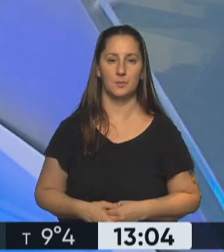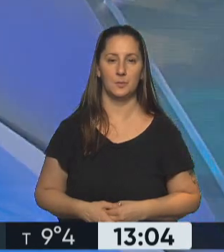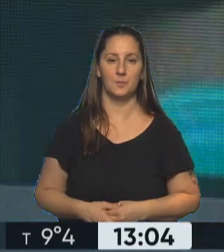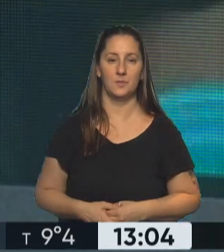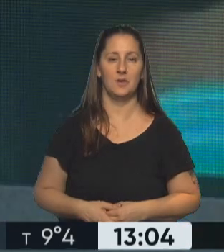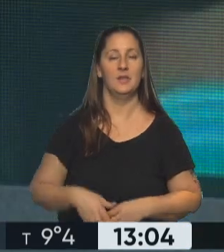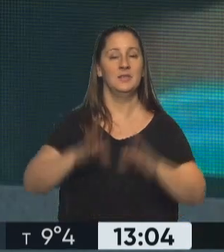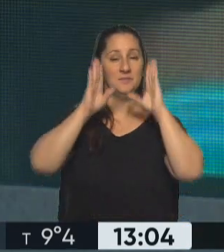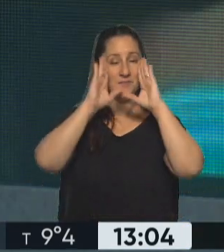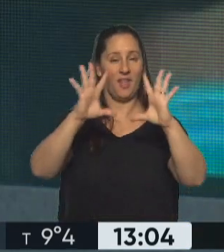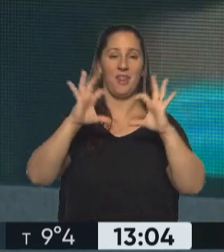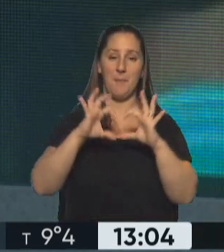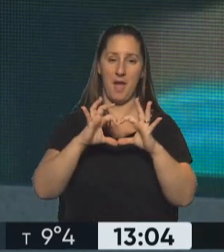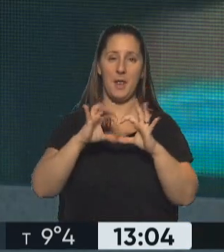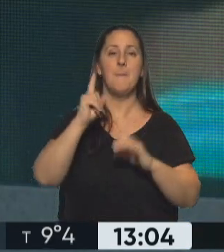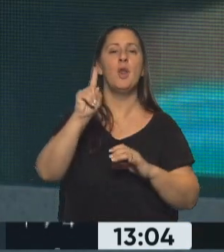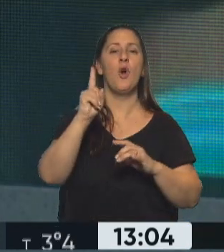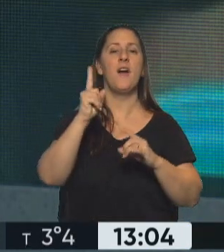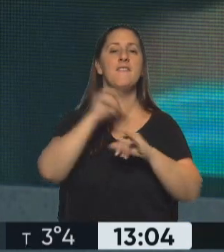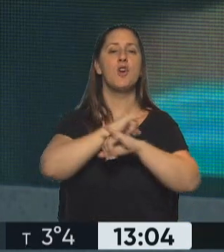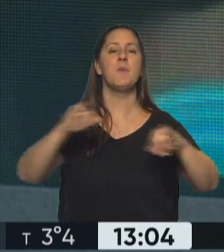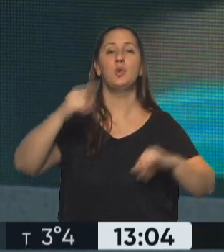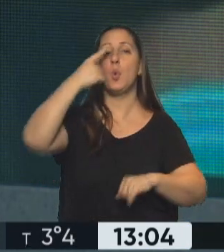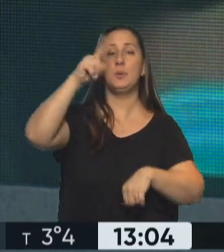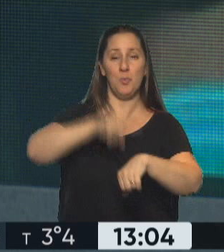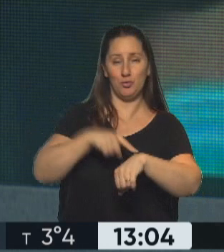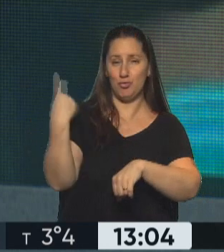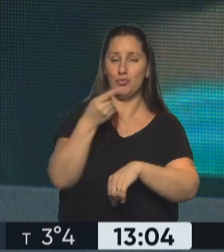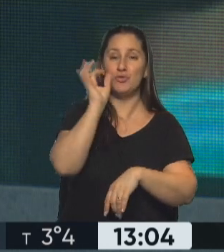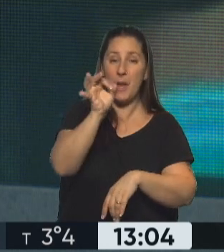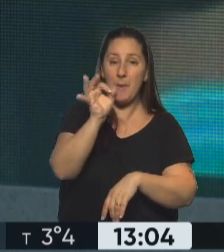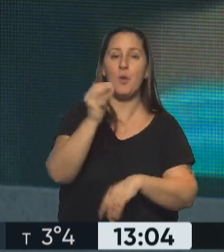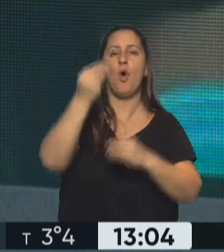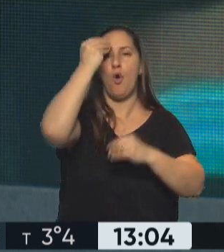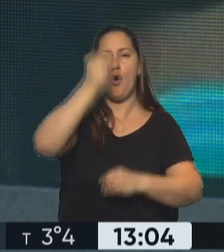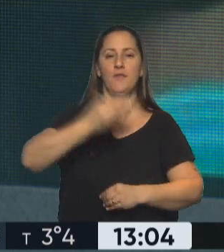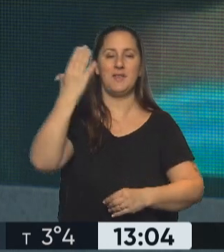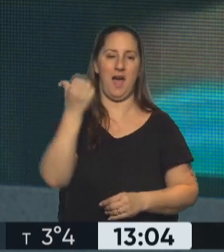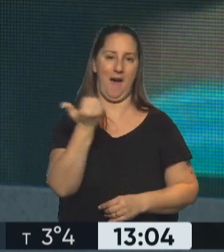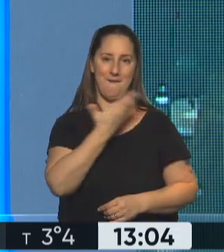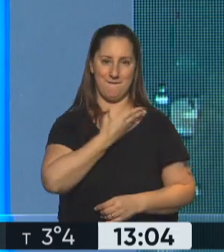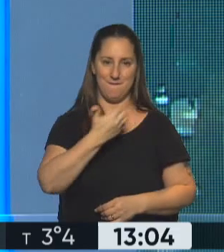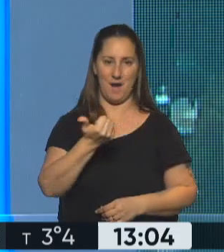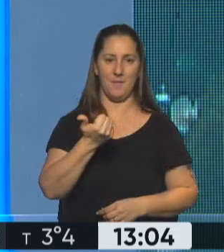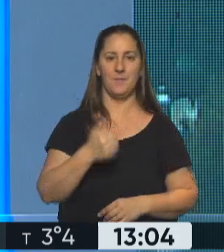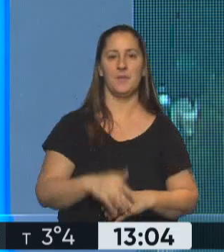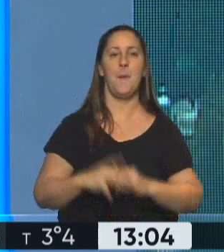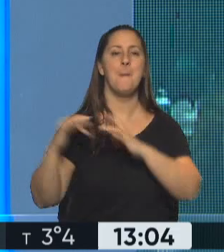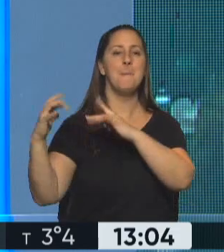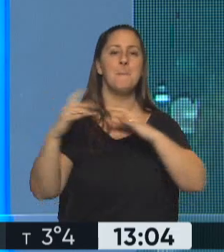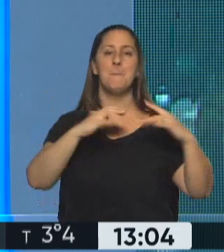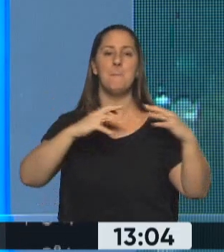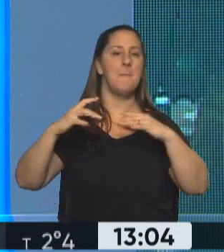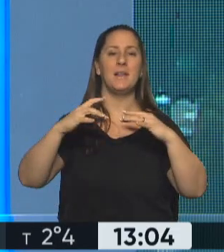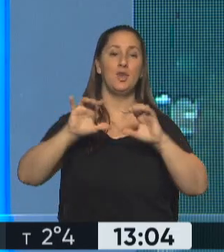Ya nos ocupamos de Di María, pero hay información de último momento. Algo que se sabía, pero ahora ya es oficial a través de la AFA. Maxi, a ver. No se juega el partido